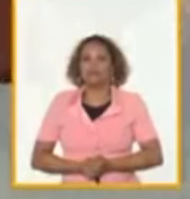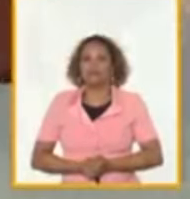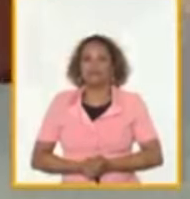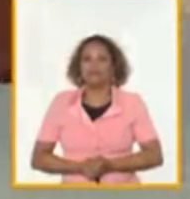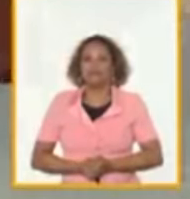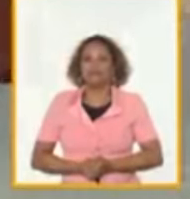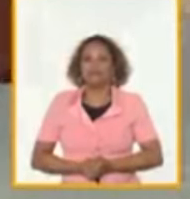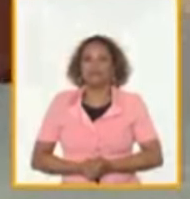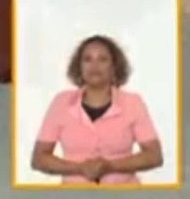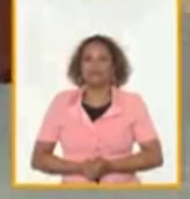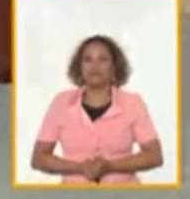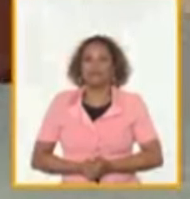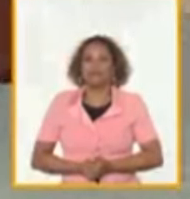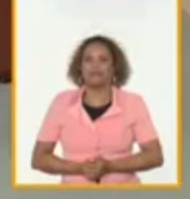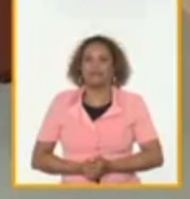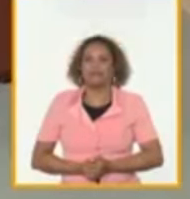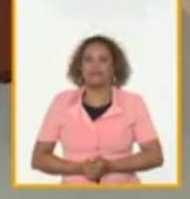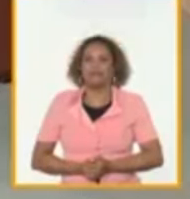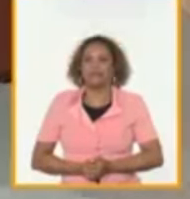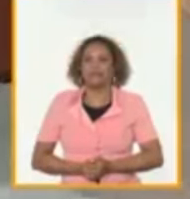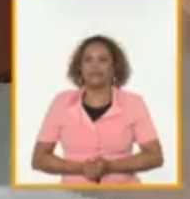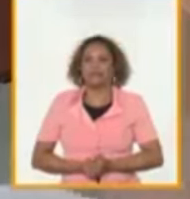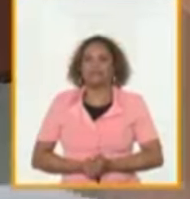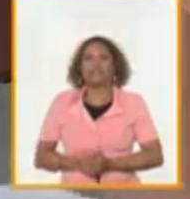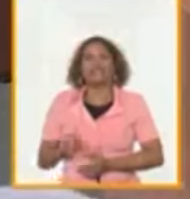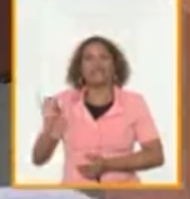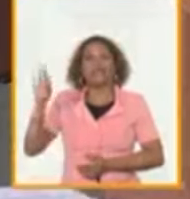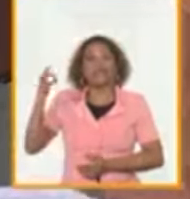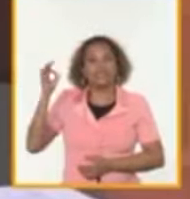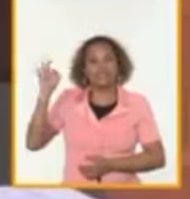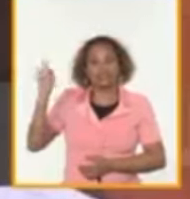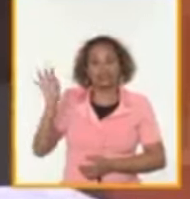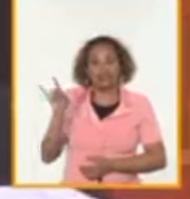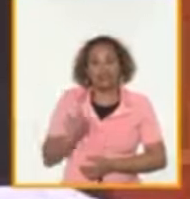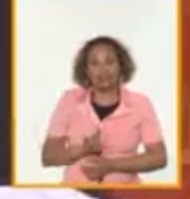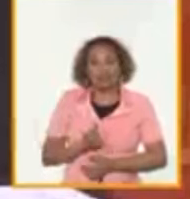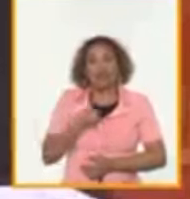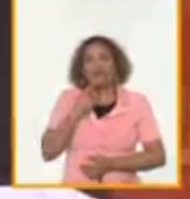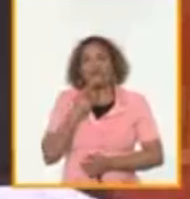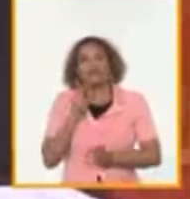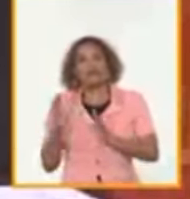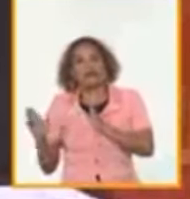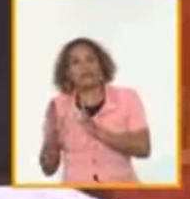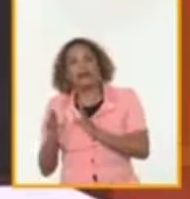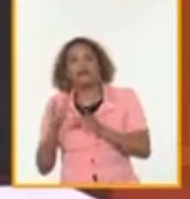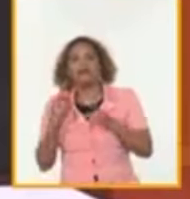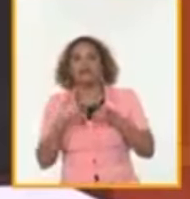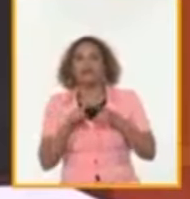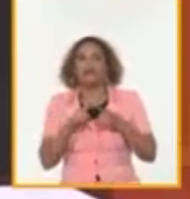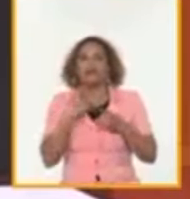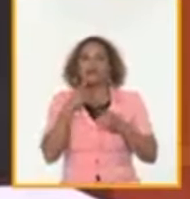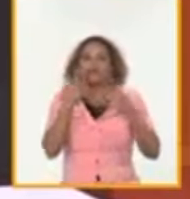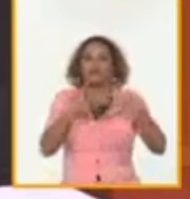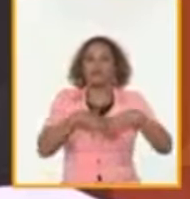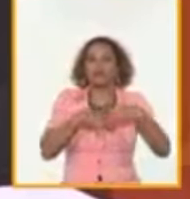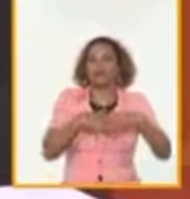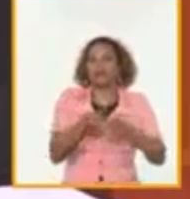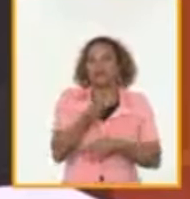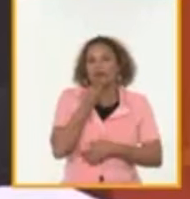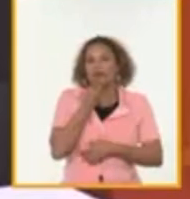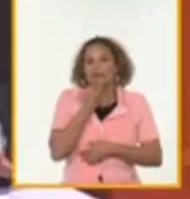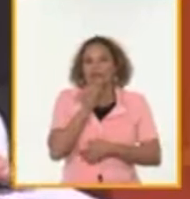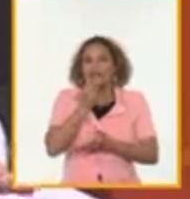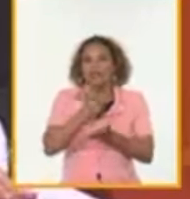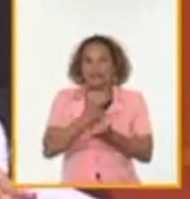redonda bueno energía renovable por un lado energía solar por el otro producción de alimentos en las